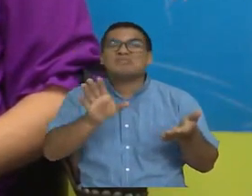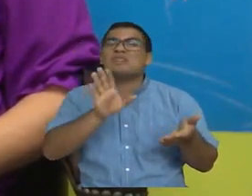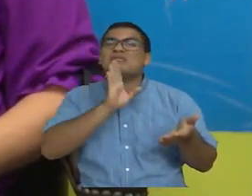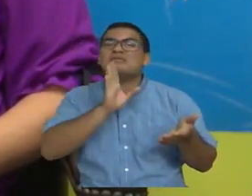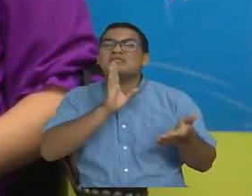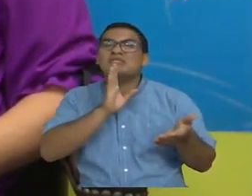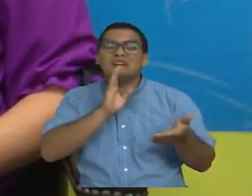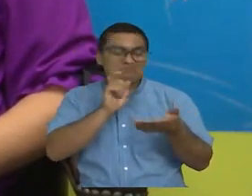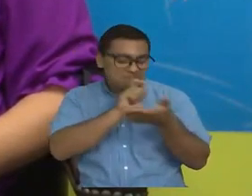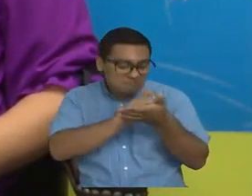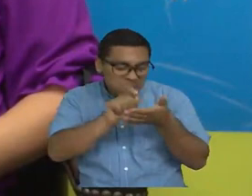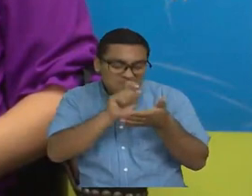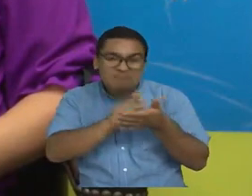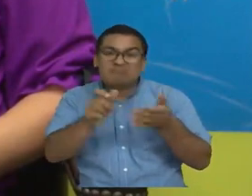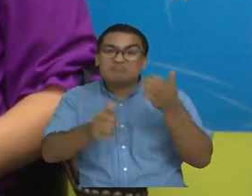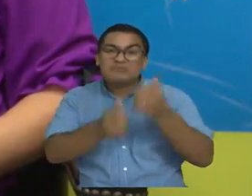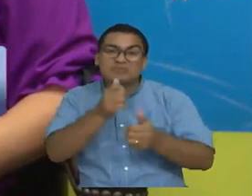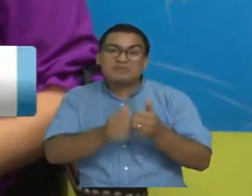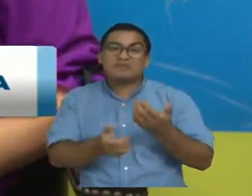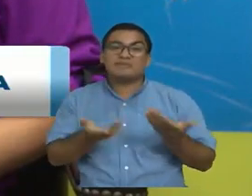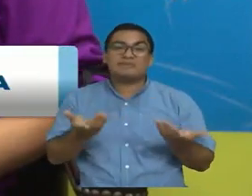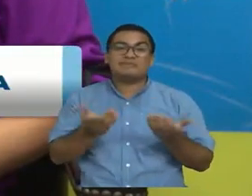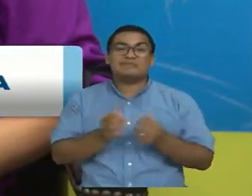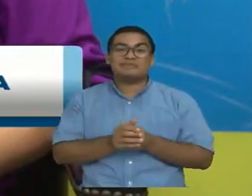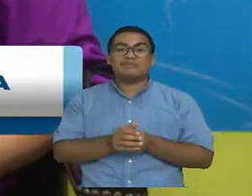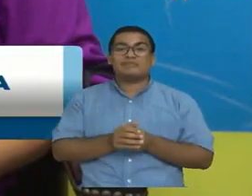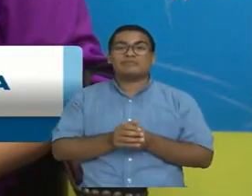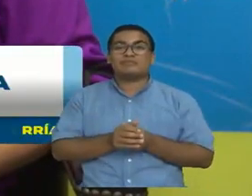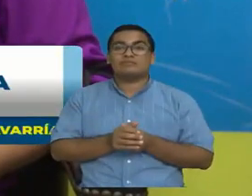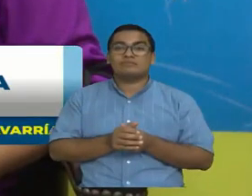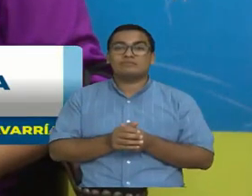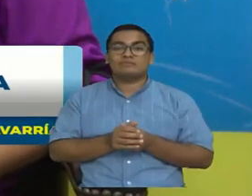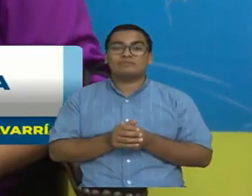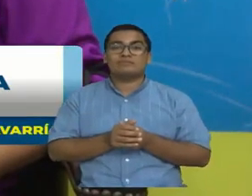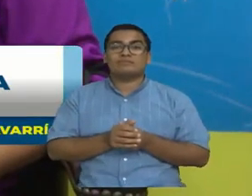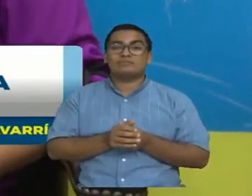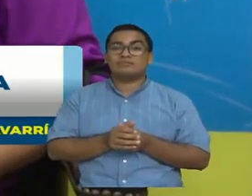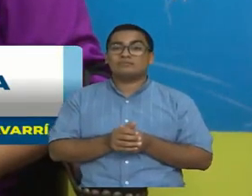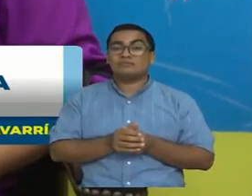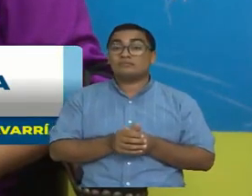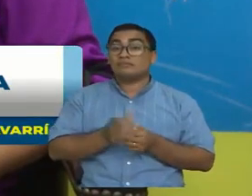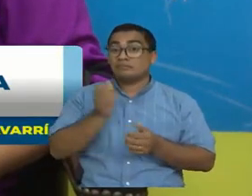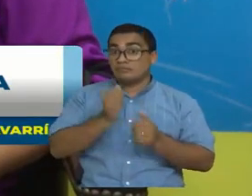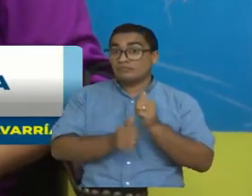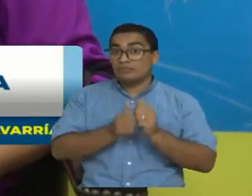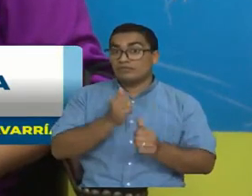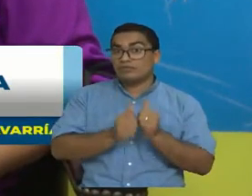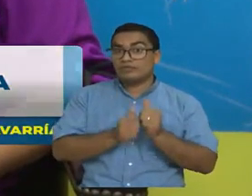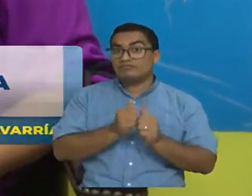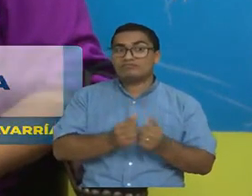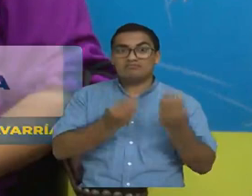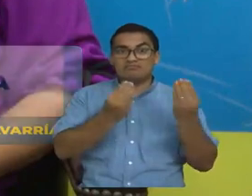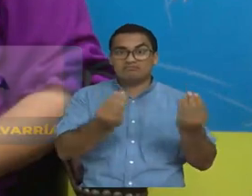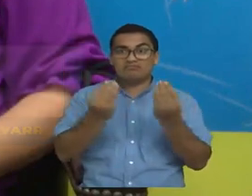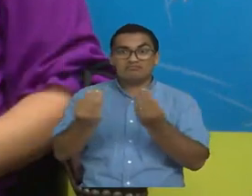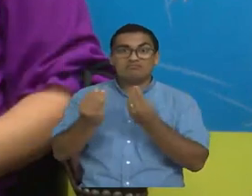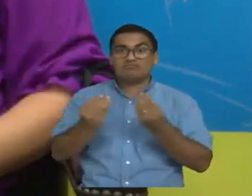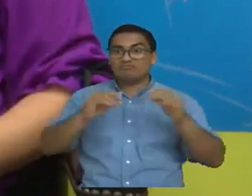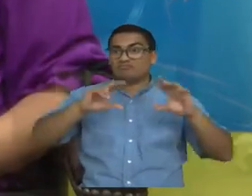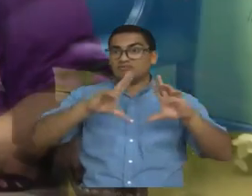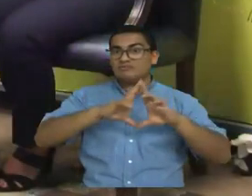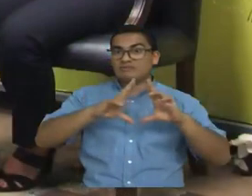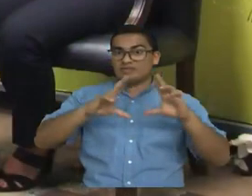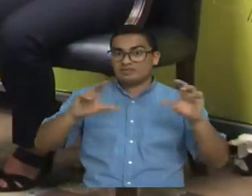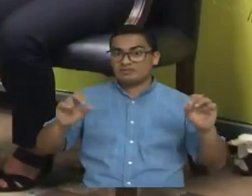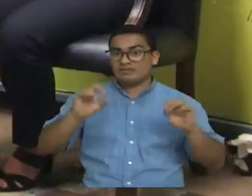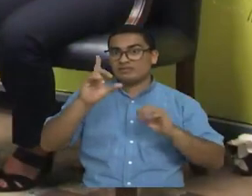lenguaje. Ahora, ¿qué tan frecuente es este problema en nuestro país, doctora?